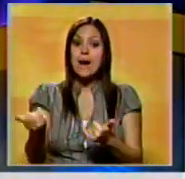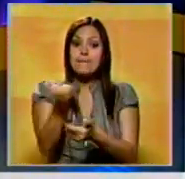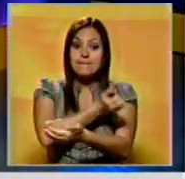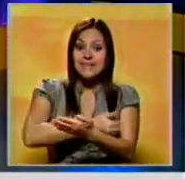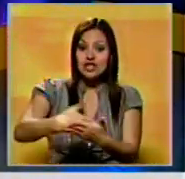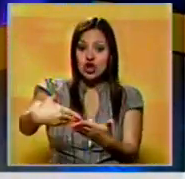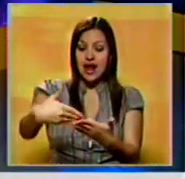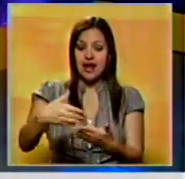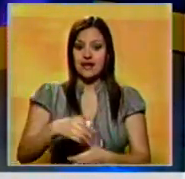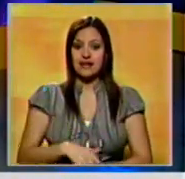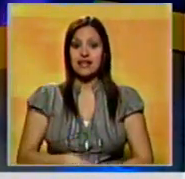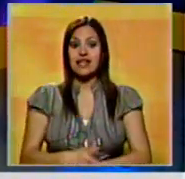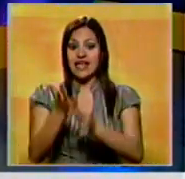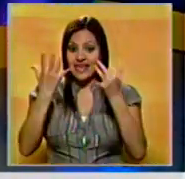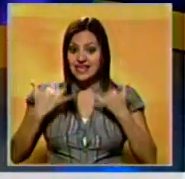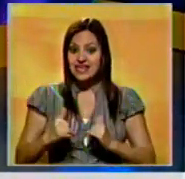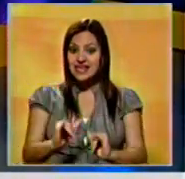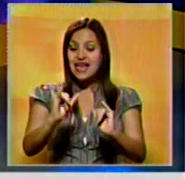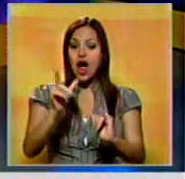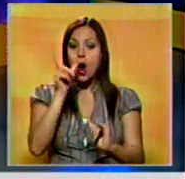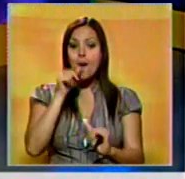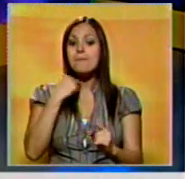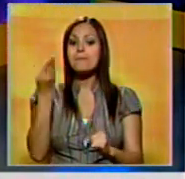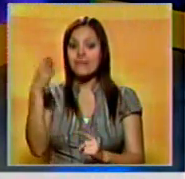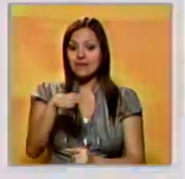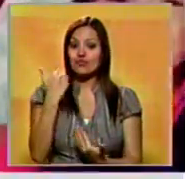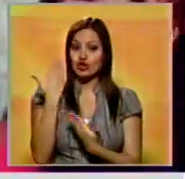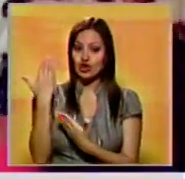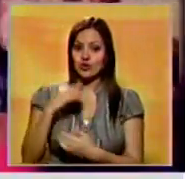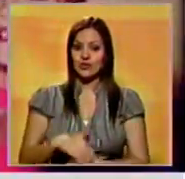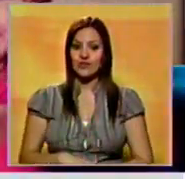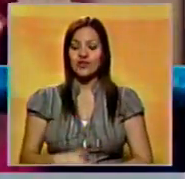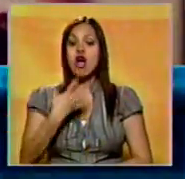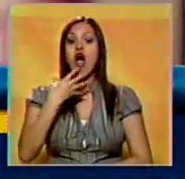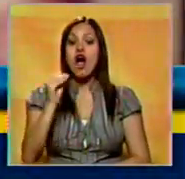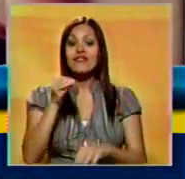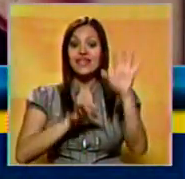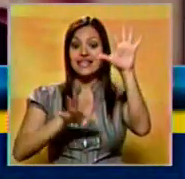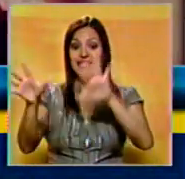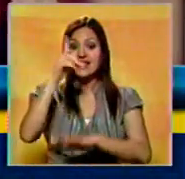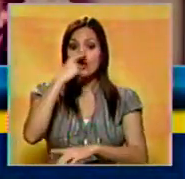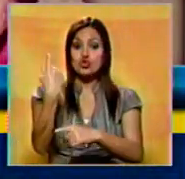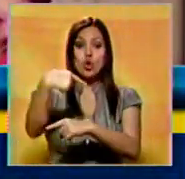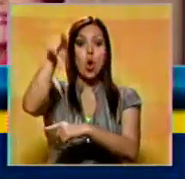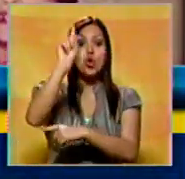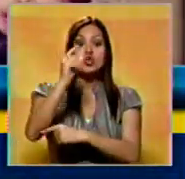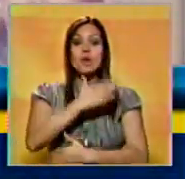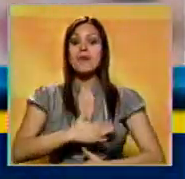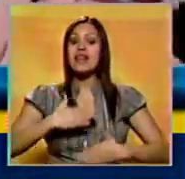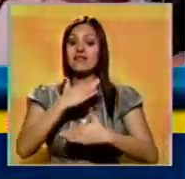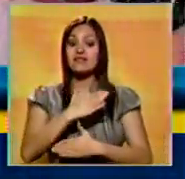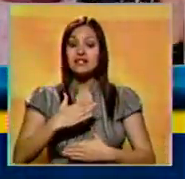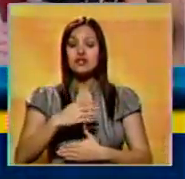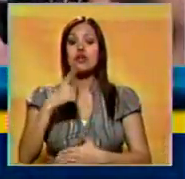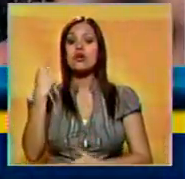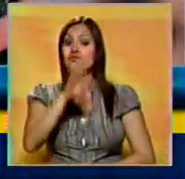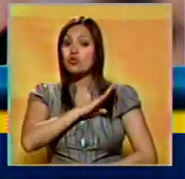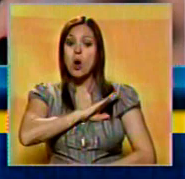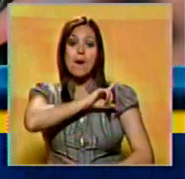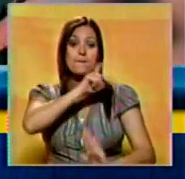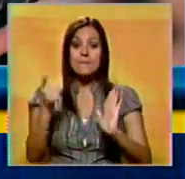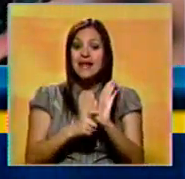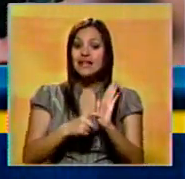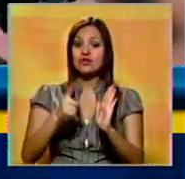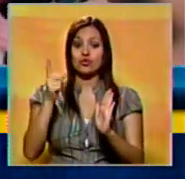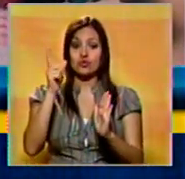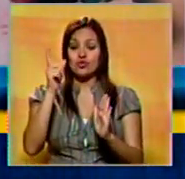millonaria. Se trata de la hija del fallecido actor Paul Walker. La joven quinceañera es la única beneficiaria del patrimonio del